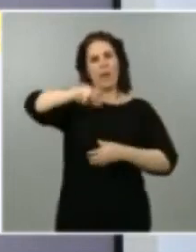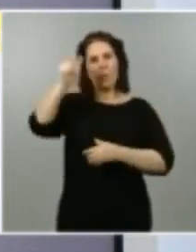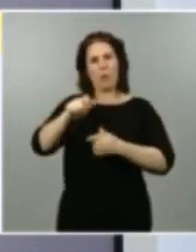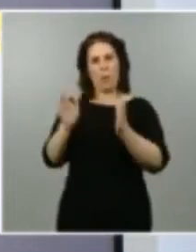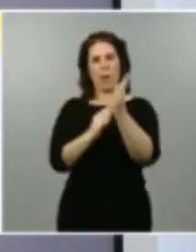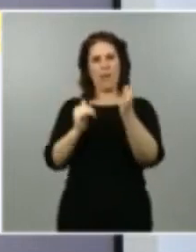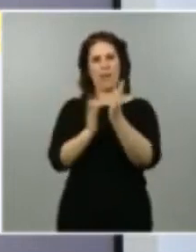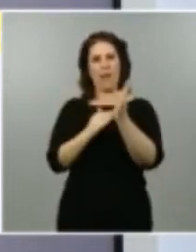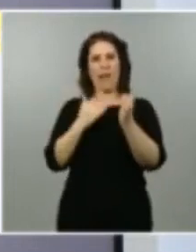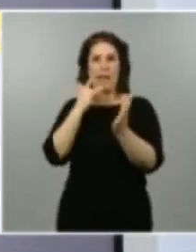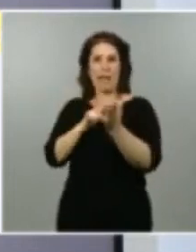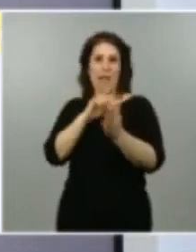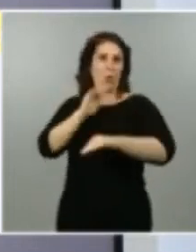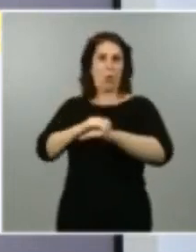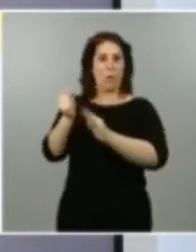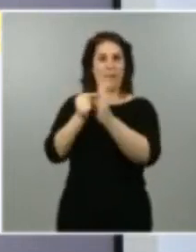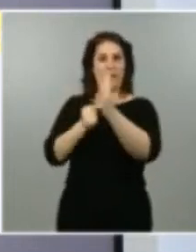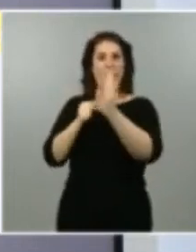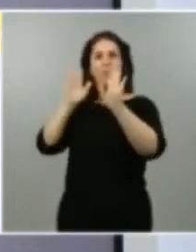1